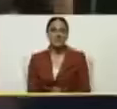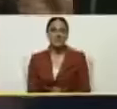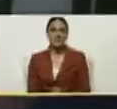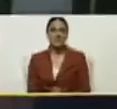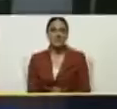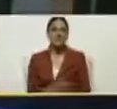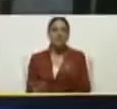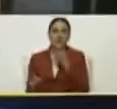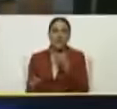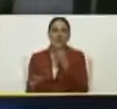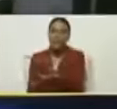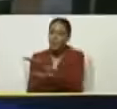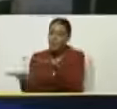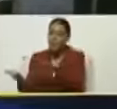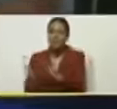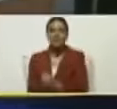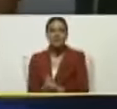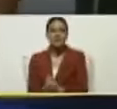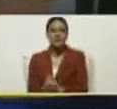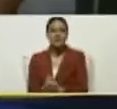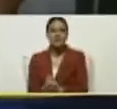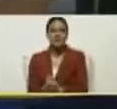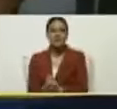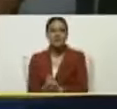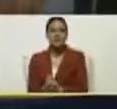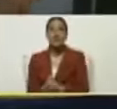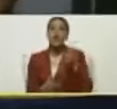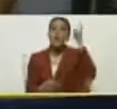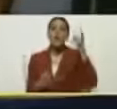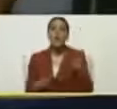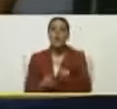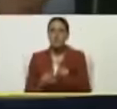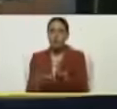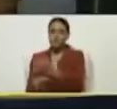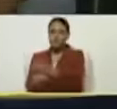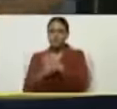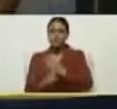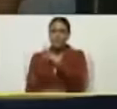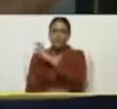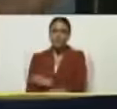tan buena, ¿ves? El pueblo asume su poder.